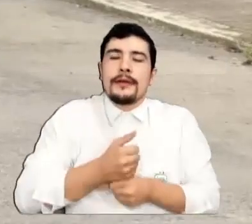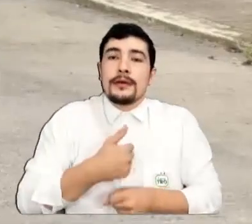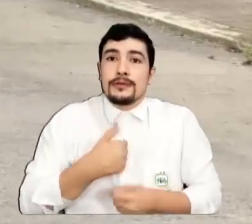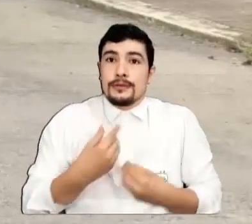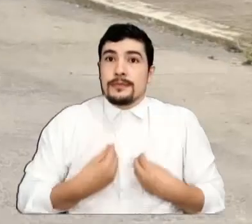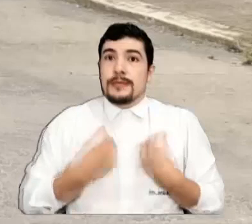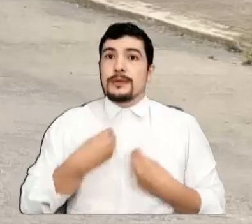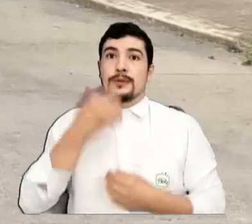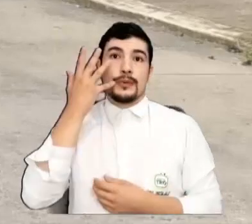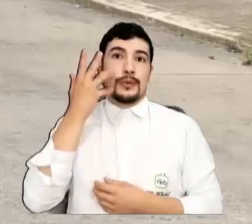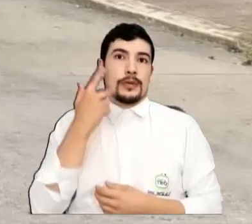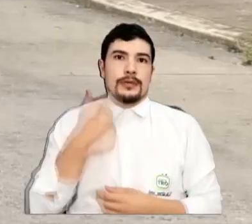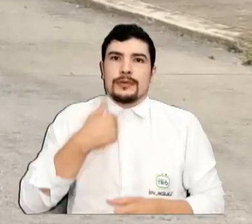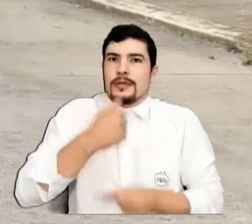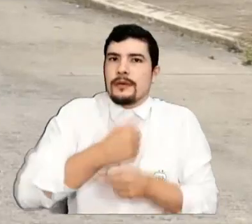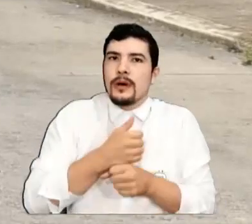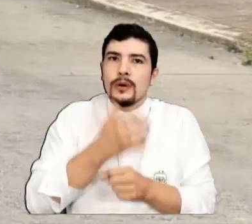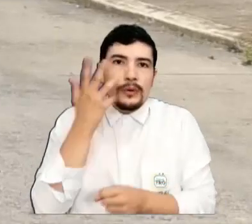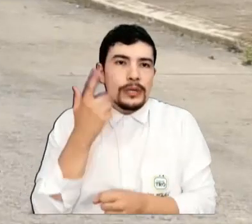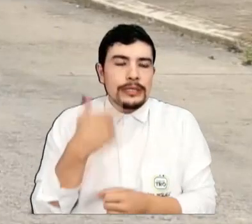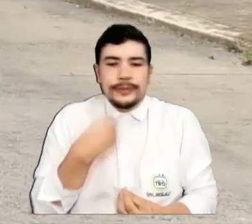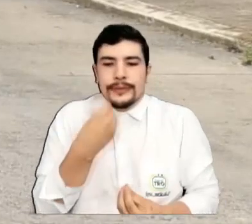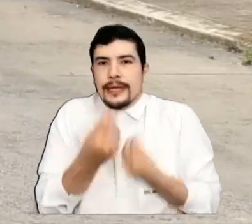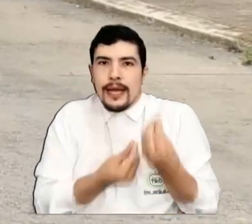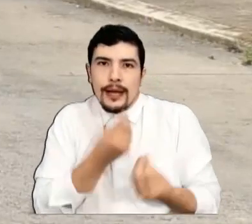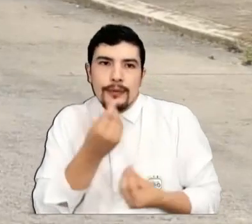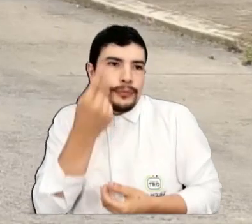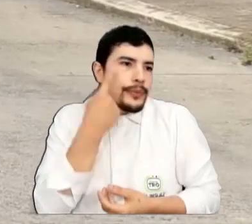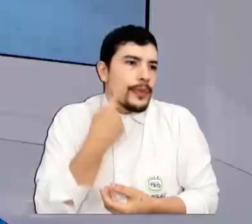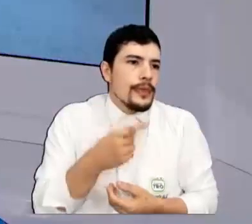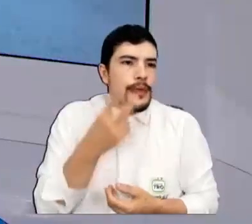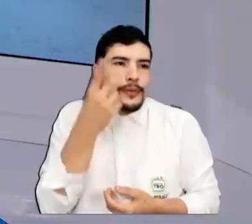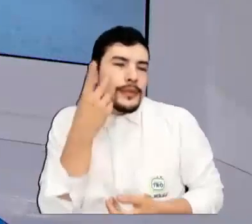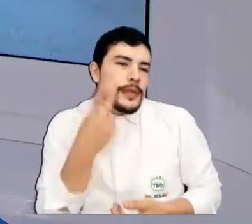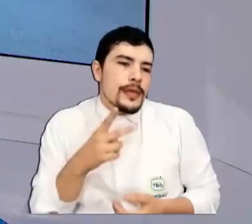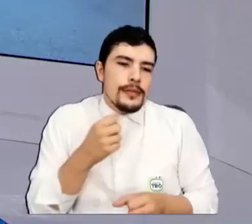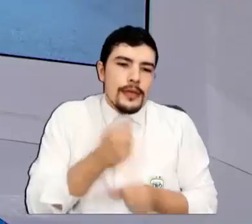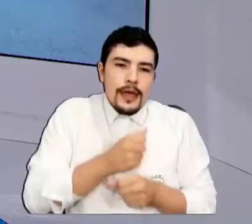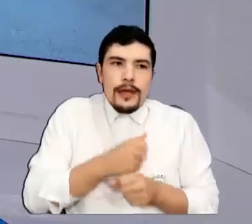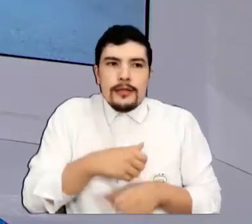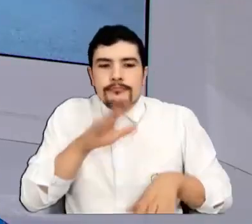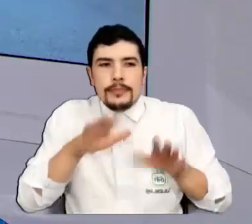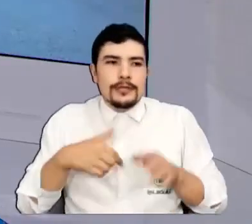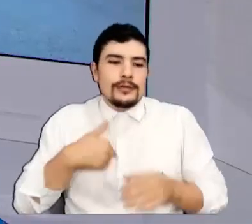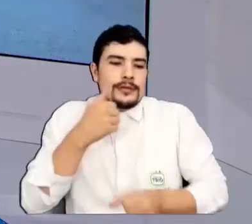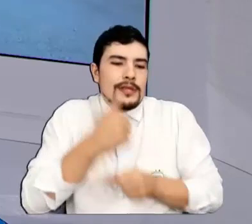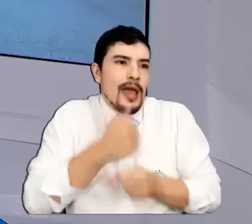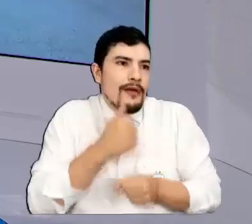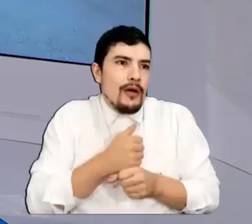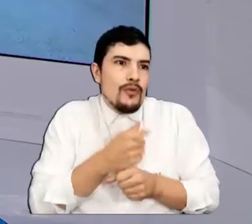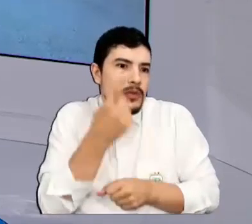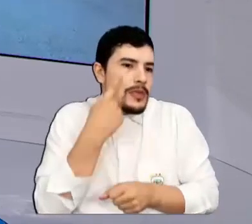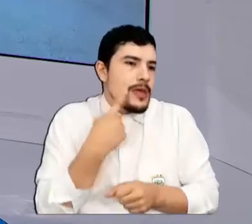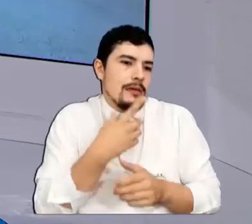Fueron cerca de 80 los hogares que se vieron beneficiados con esta bonita acción que hicieron los campesinos de esta vereda